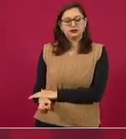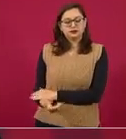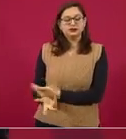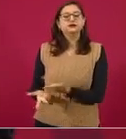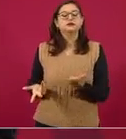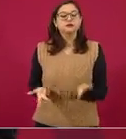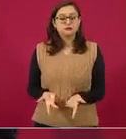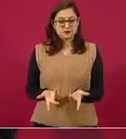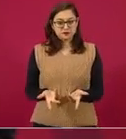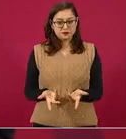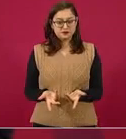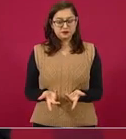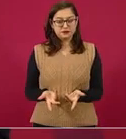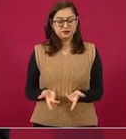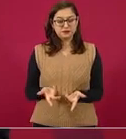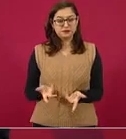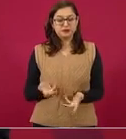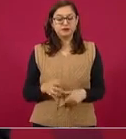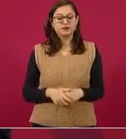entonces